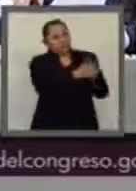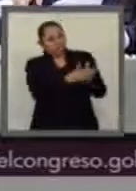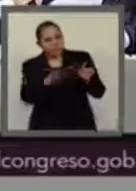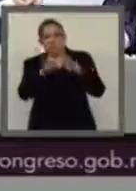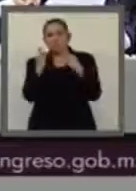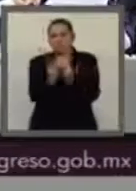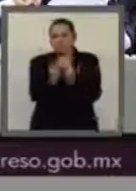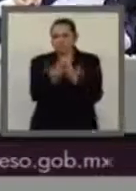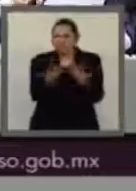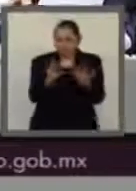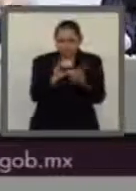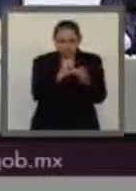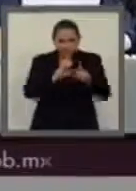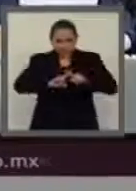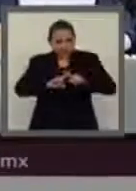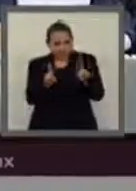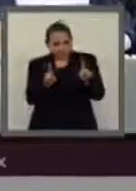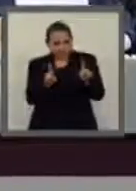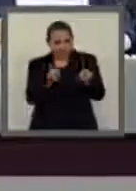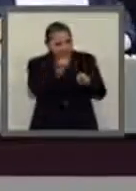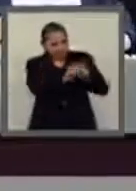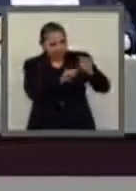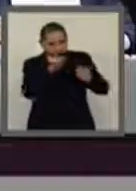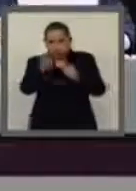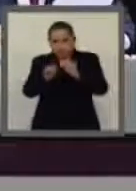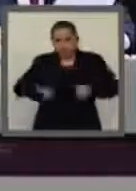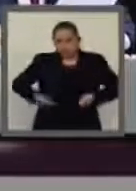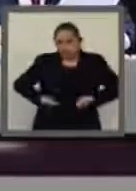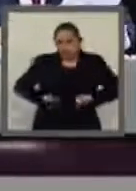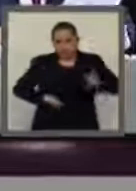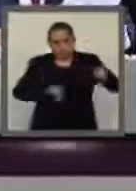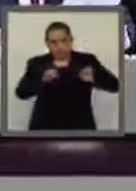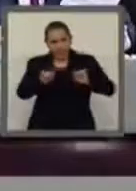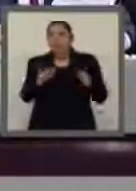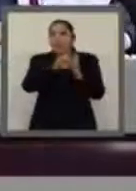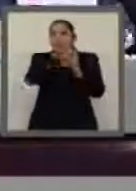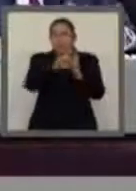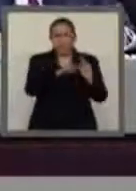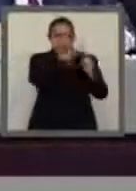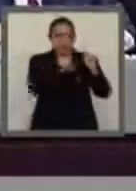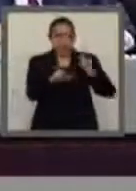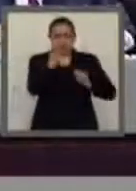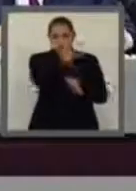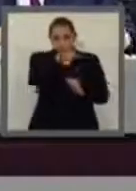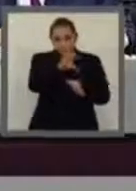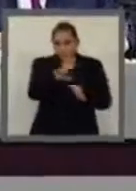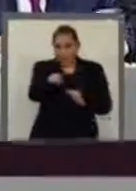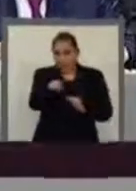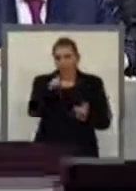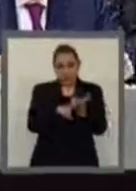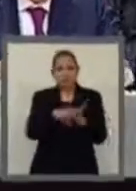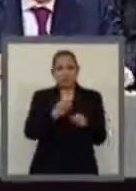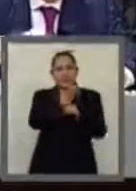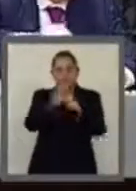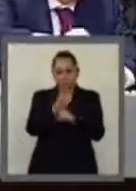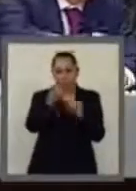zonas económicas que incluye las estimaciones deben para este año y el próximo de la economía familiar en las entidades incentivos que se